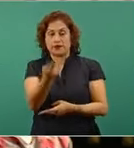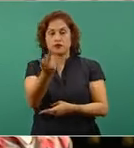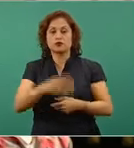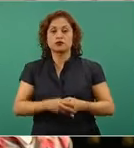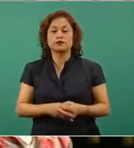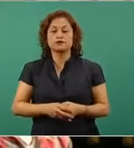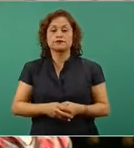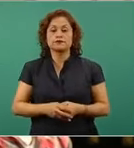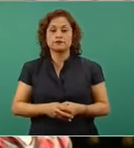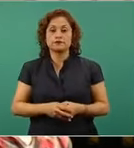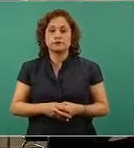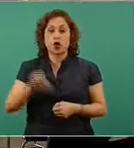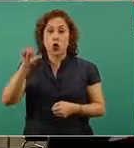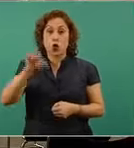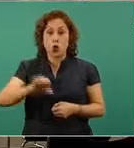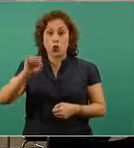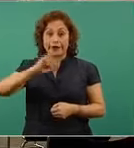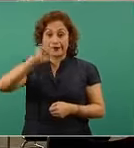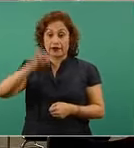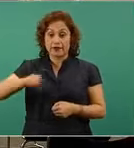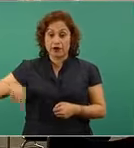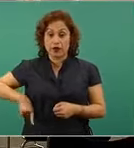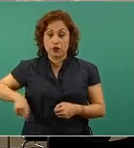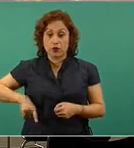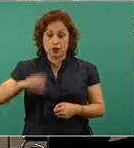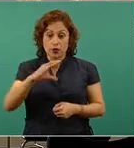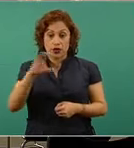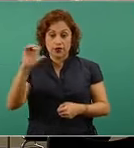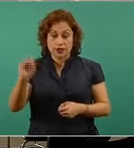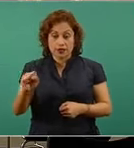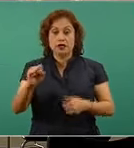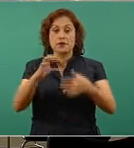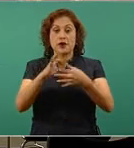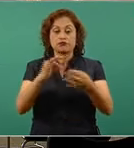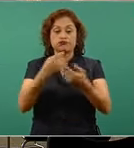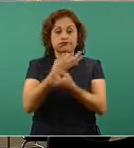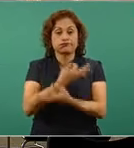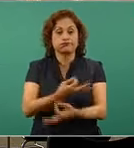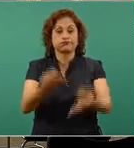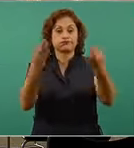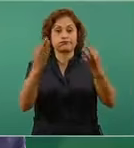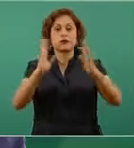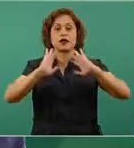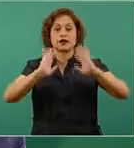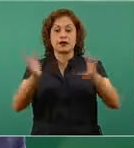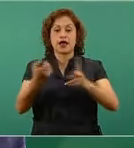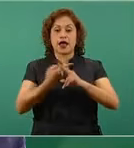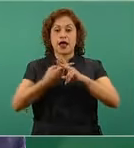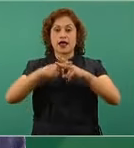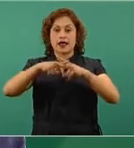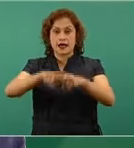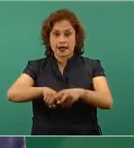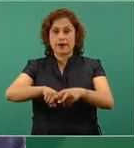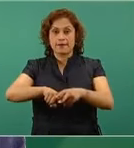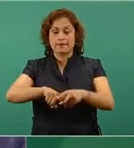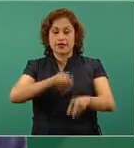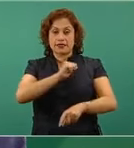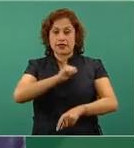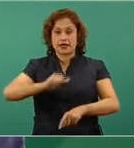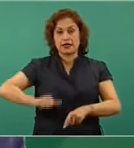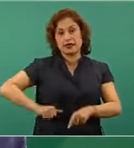conocer la jefa de gobierno, Claudia Sheinbaum, que bueno, ya se va a empezar a vacunar a lo que es el resto de las